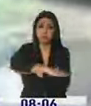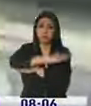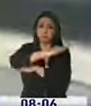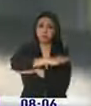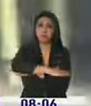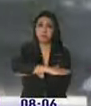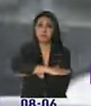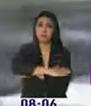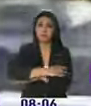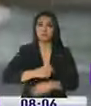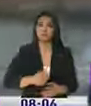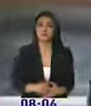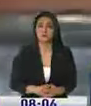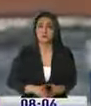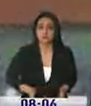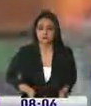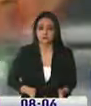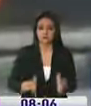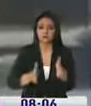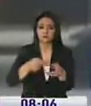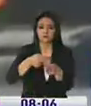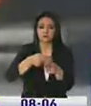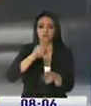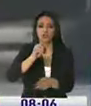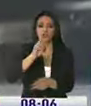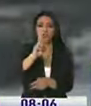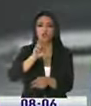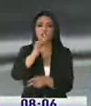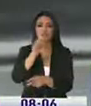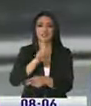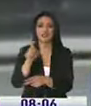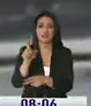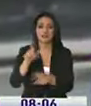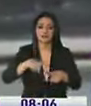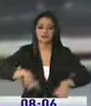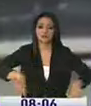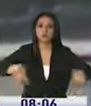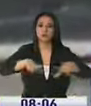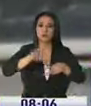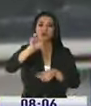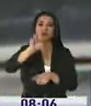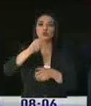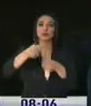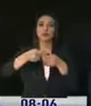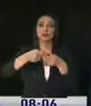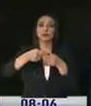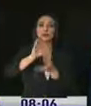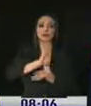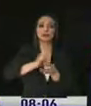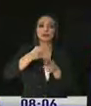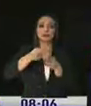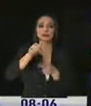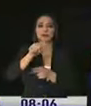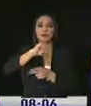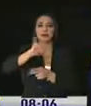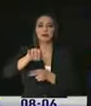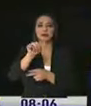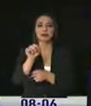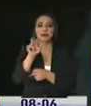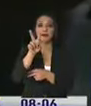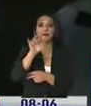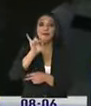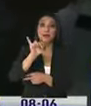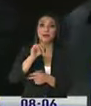gigante. Ocurrió sobre la avenida Teniente Hugo Ortiz, en el sector de La Javí, al sur de la capital. Aproximadamente a las